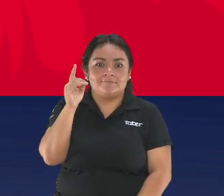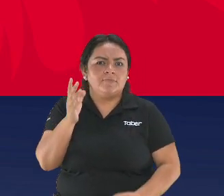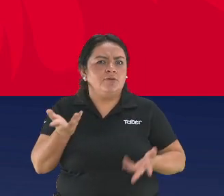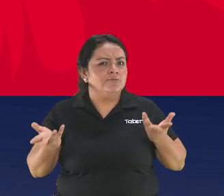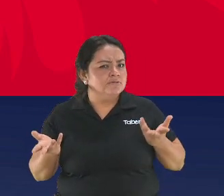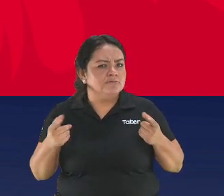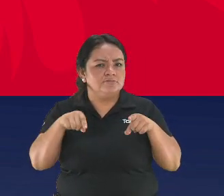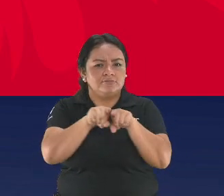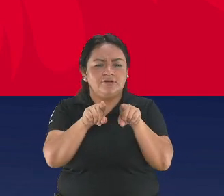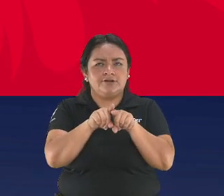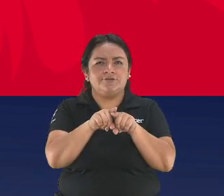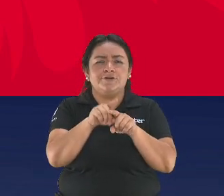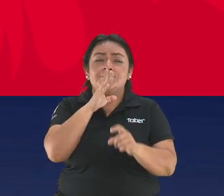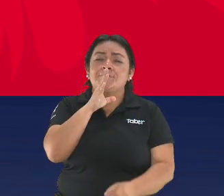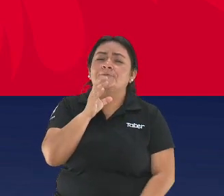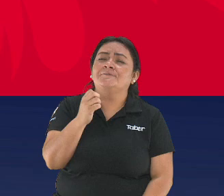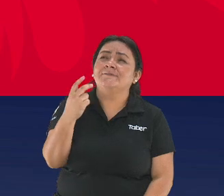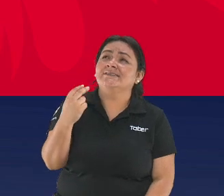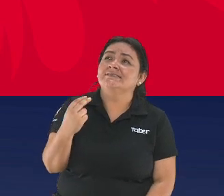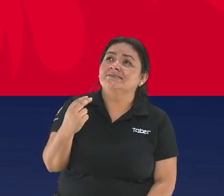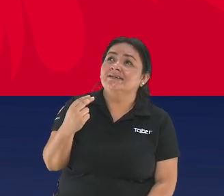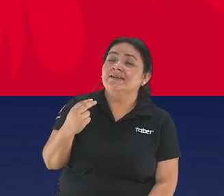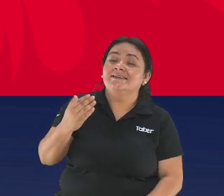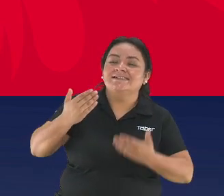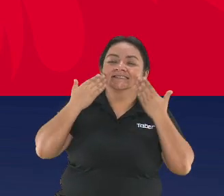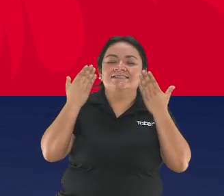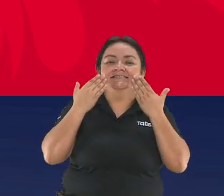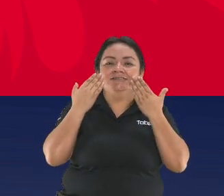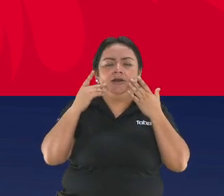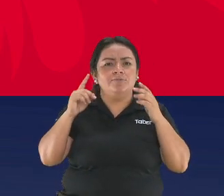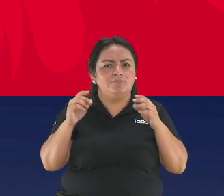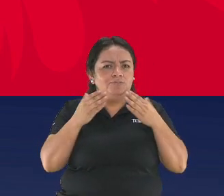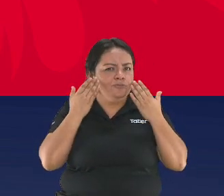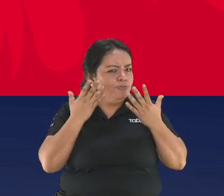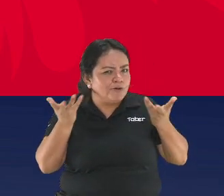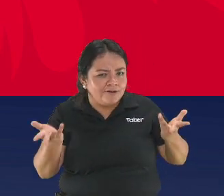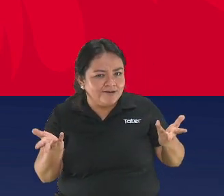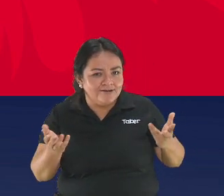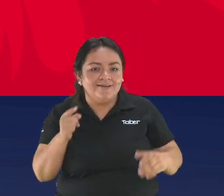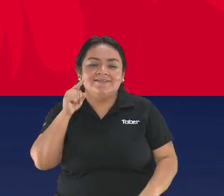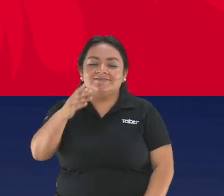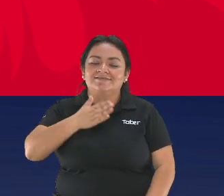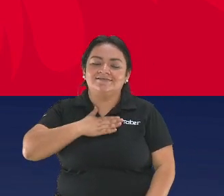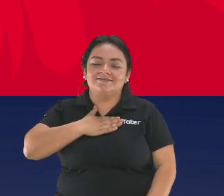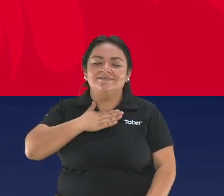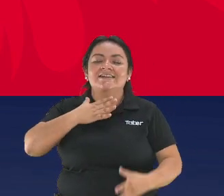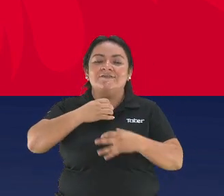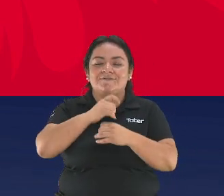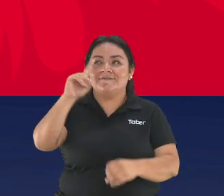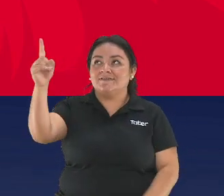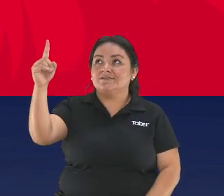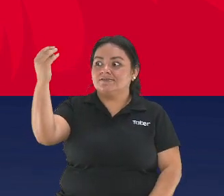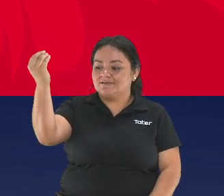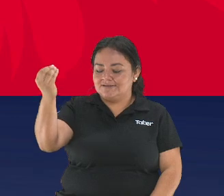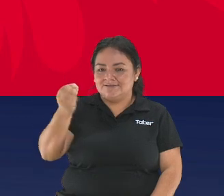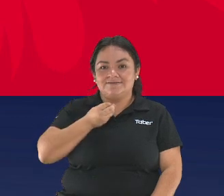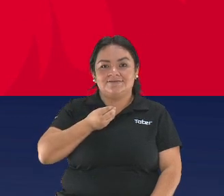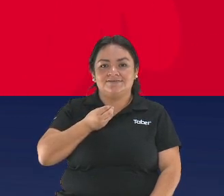hermano de humilde condición dice gloria te porque te vas a gloria porque tienes alguien que te va a proveer